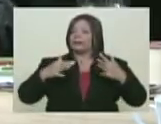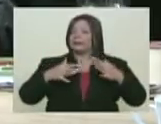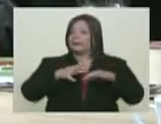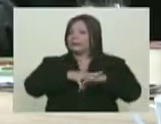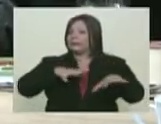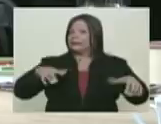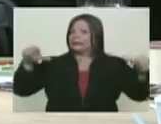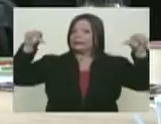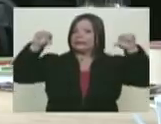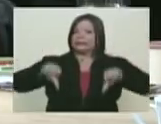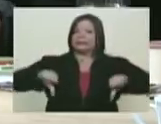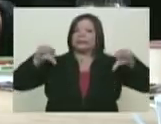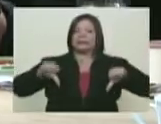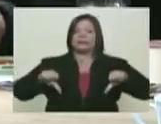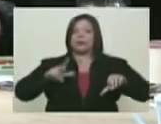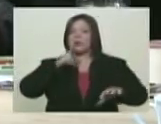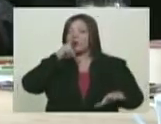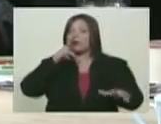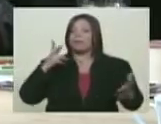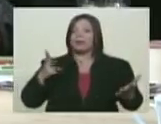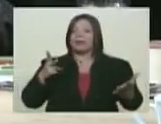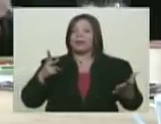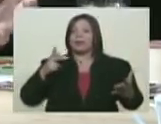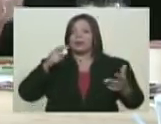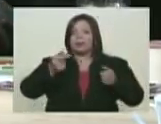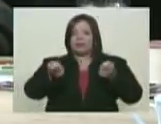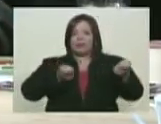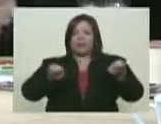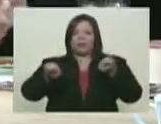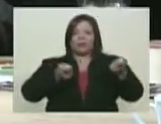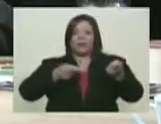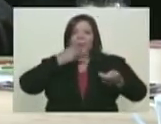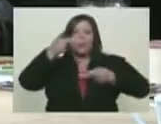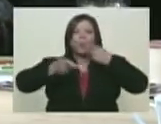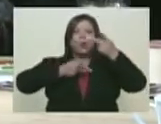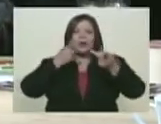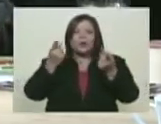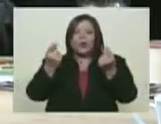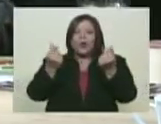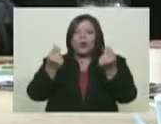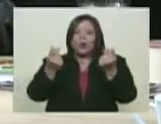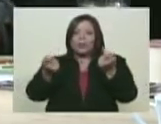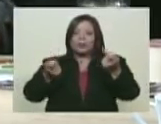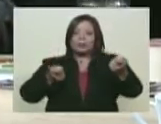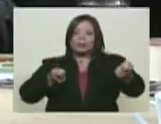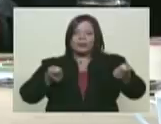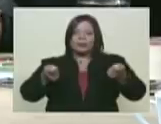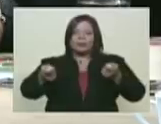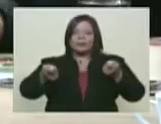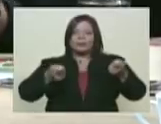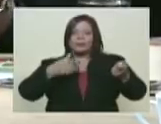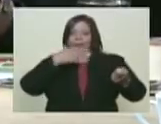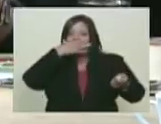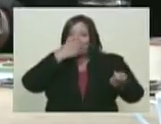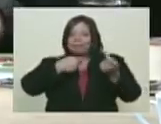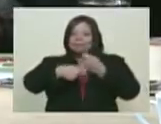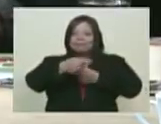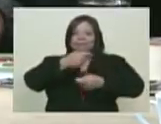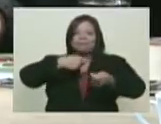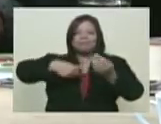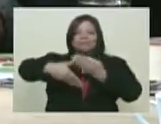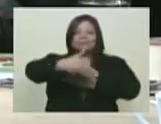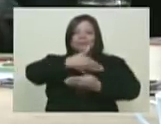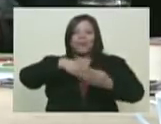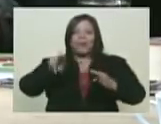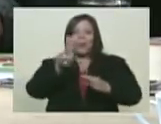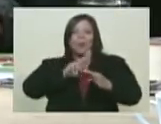insospechados, donde una oligarquía político-económica ha estado convirtiendo el uso